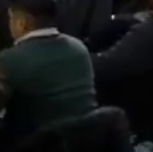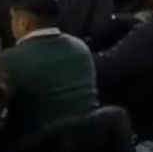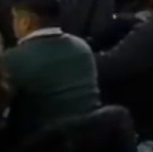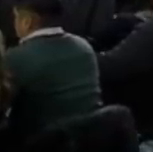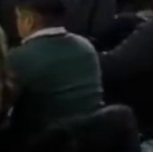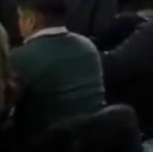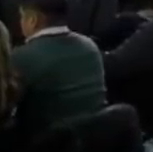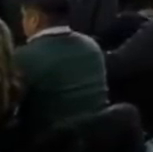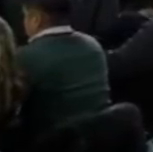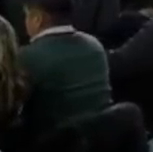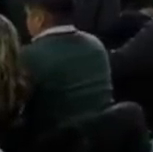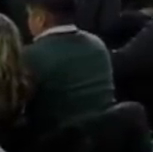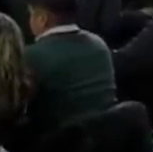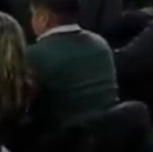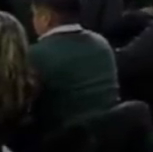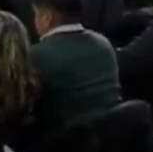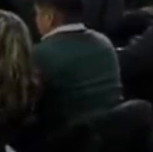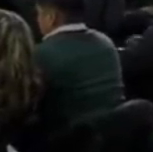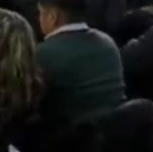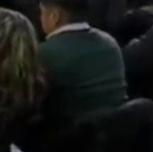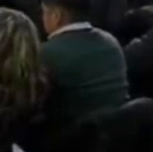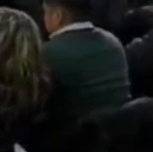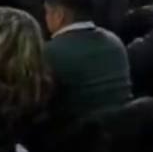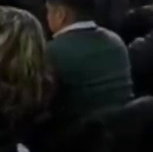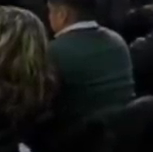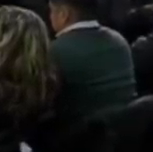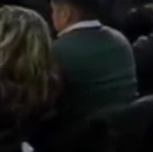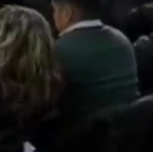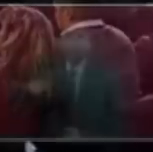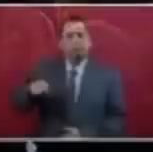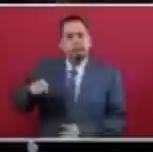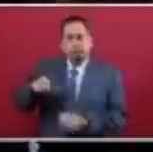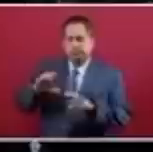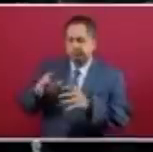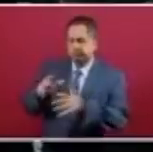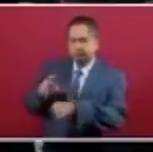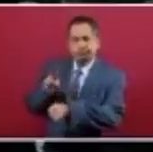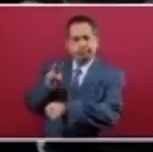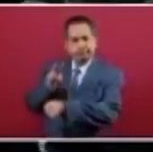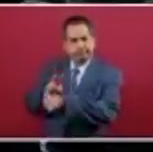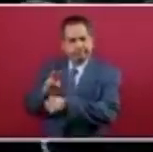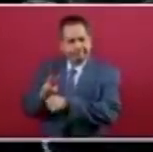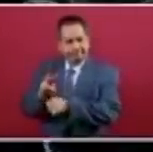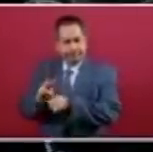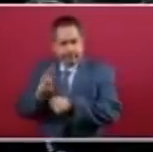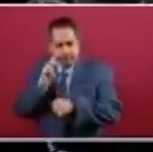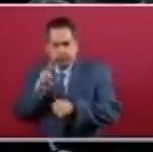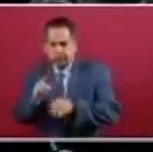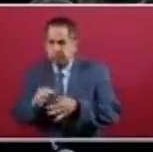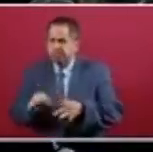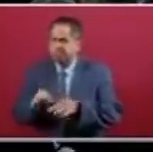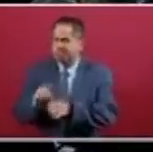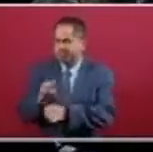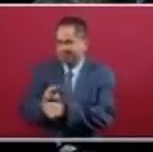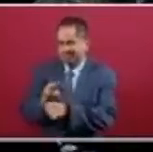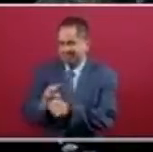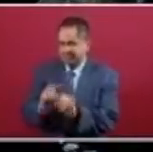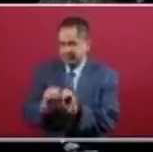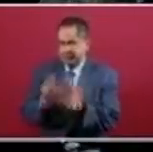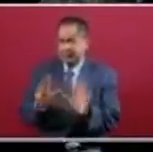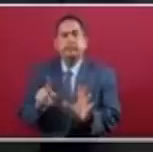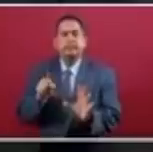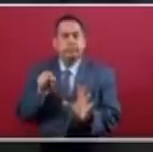un organismo internacional que establece un mecanismo de vigilancia permanente, y